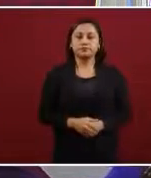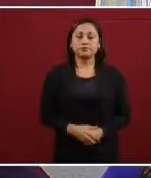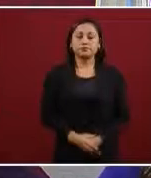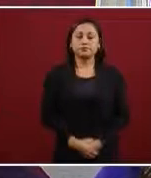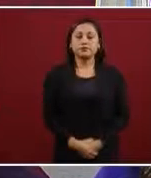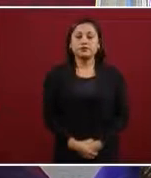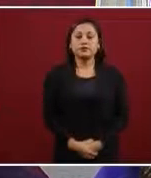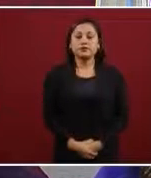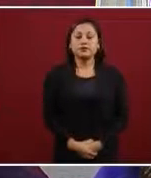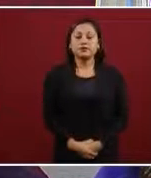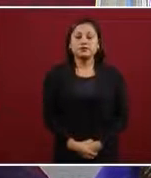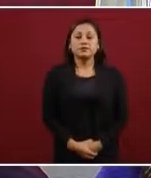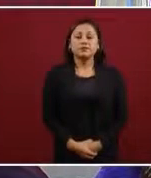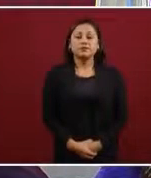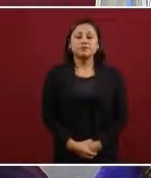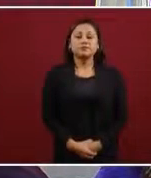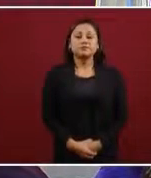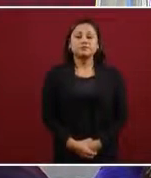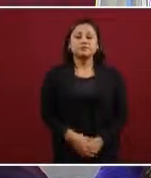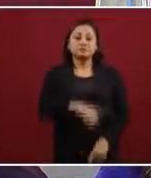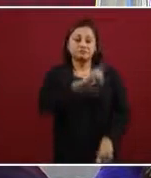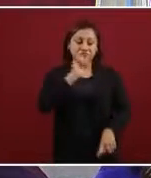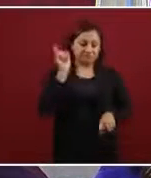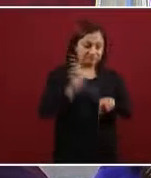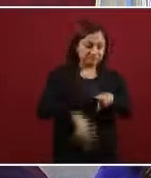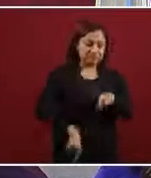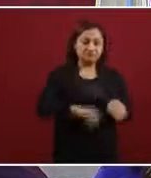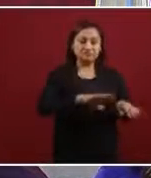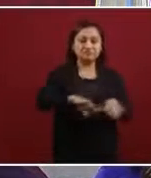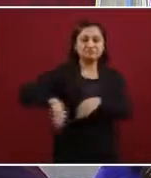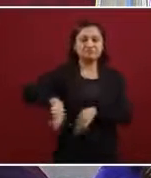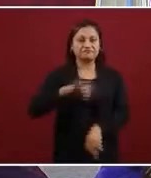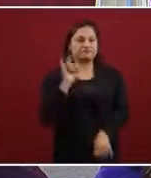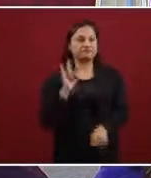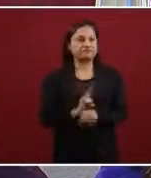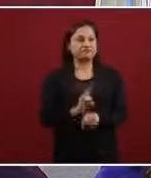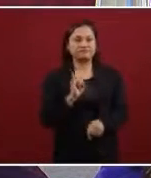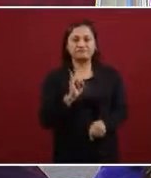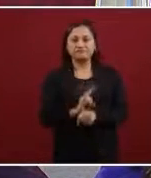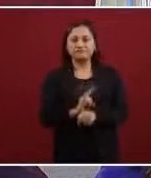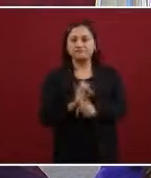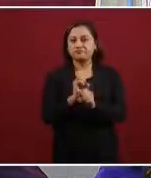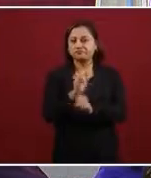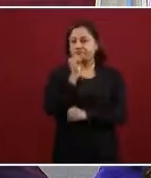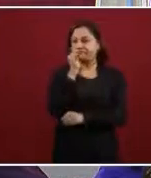Desterrar la simulación y las marrullerías.